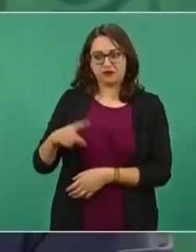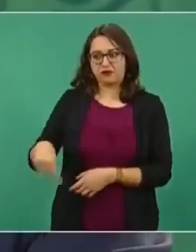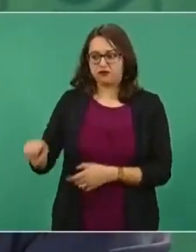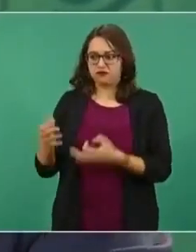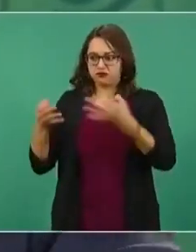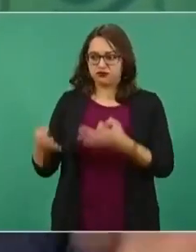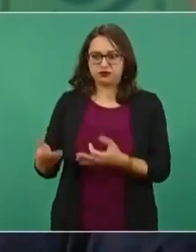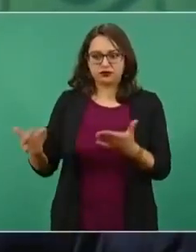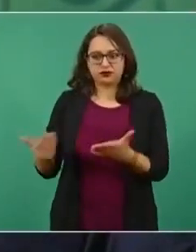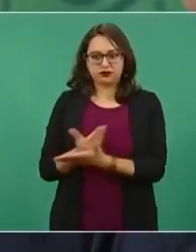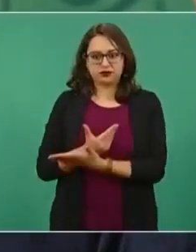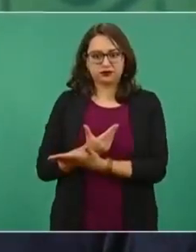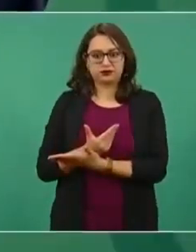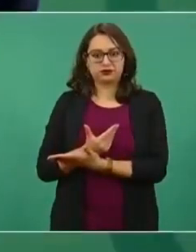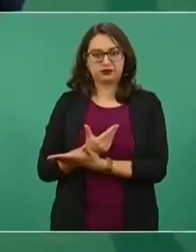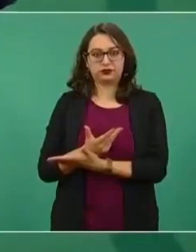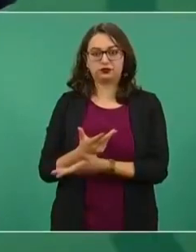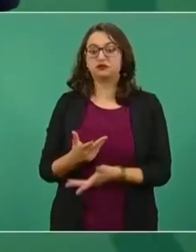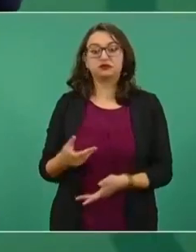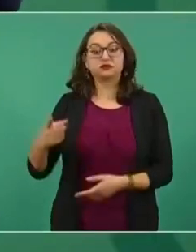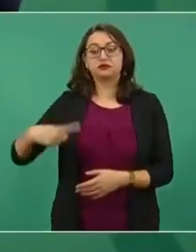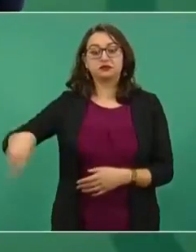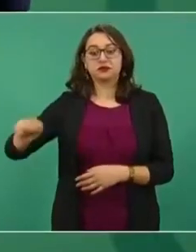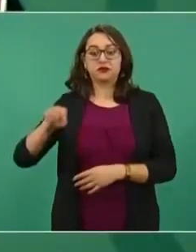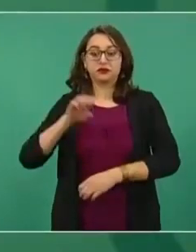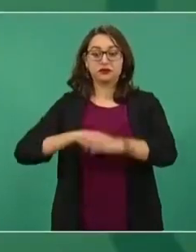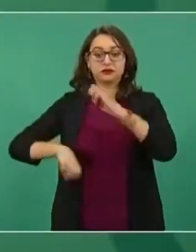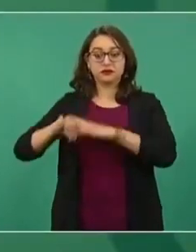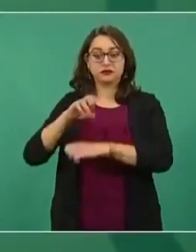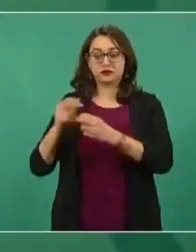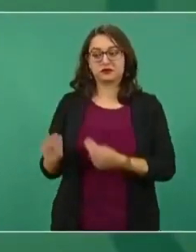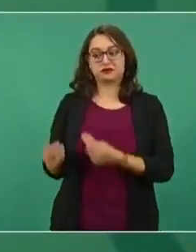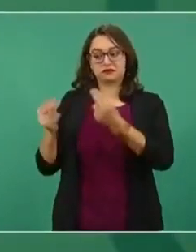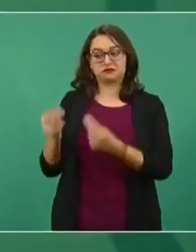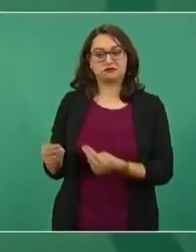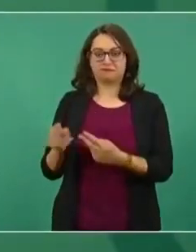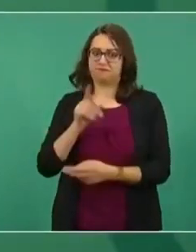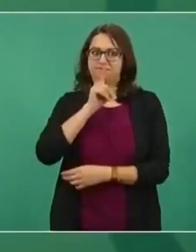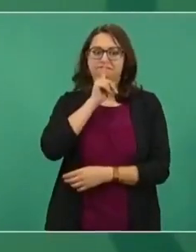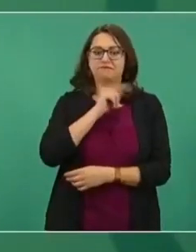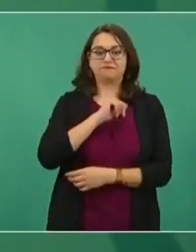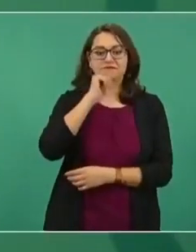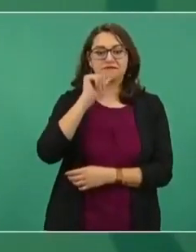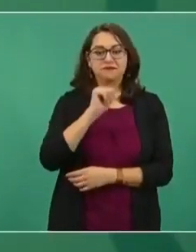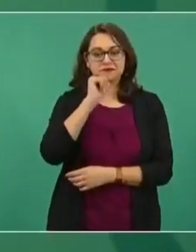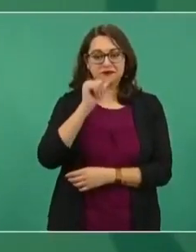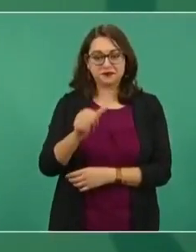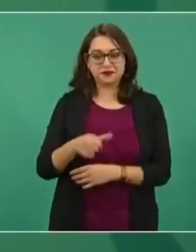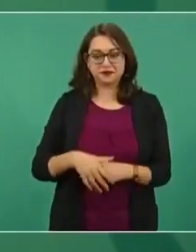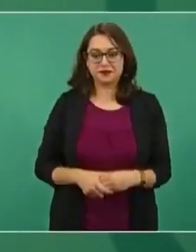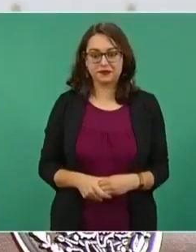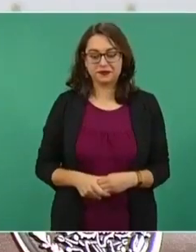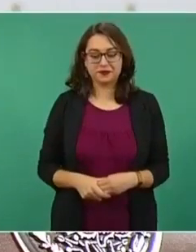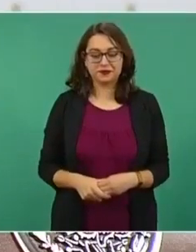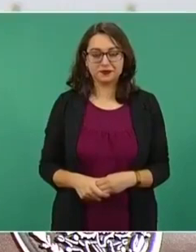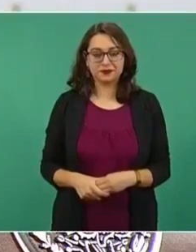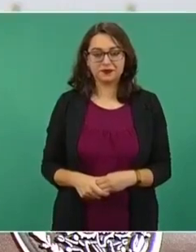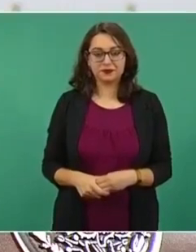no son hombres de negocios, entre comillas, ¿sí?